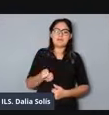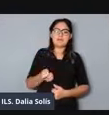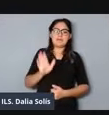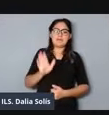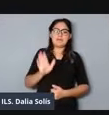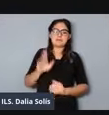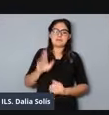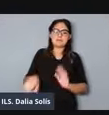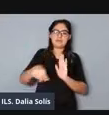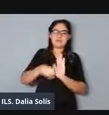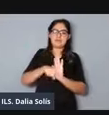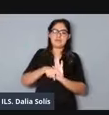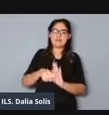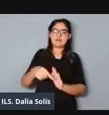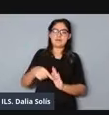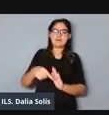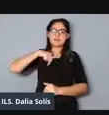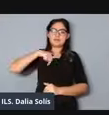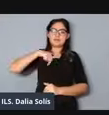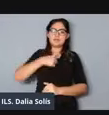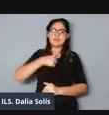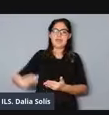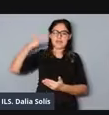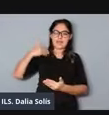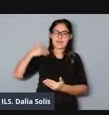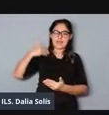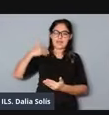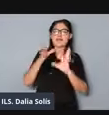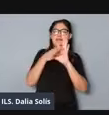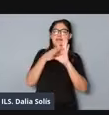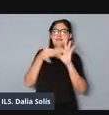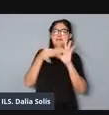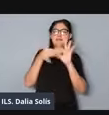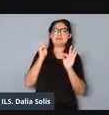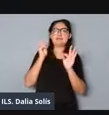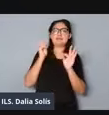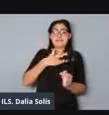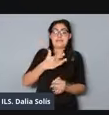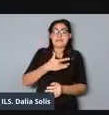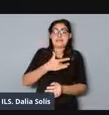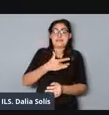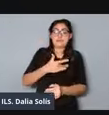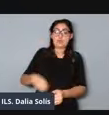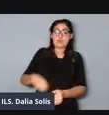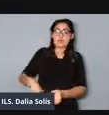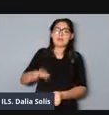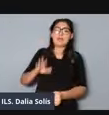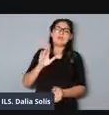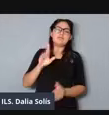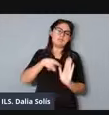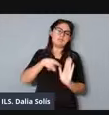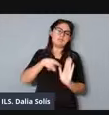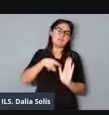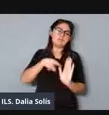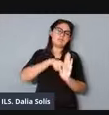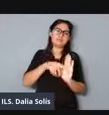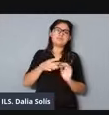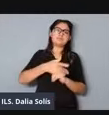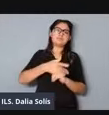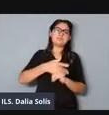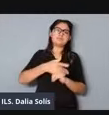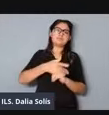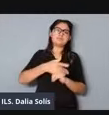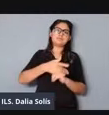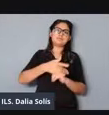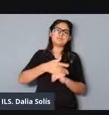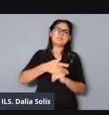es una emoción negativa, y cuando permanece y actuamos a través de la culpa, pues ya se vuelve algo